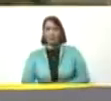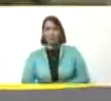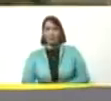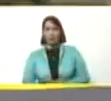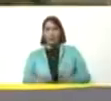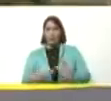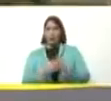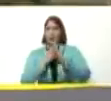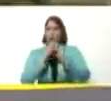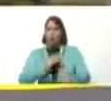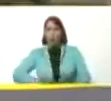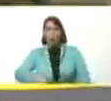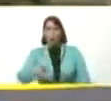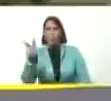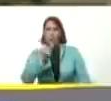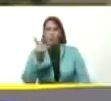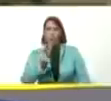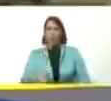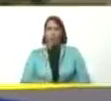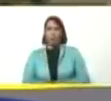contra todo el país,